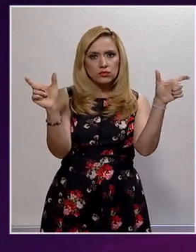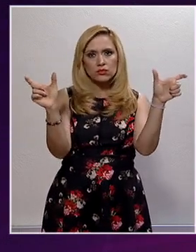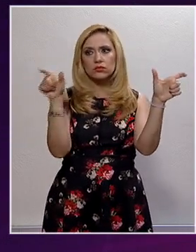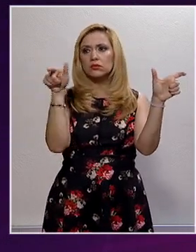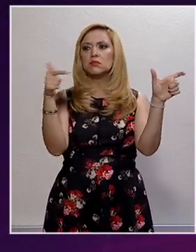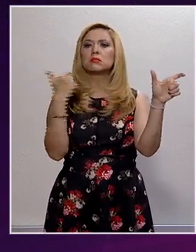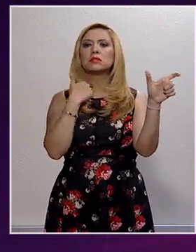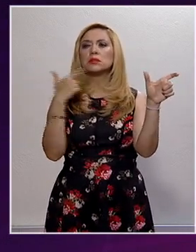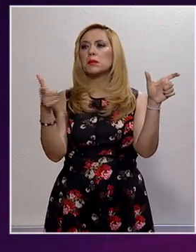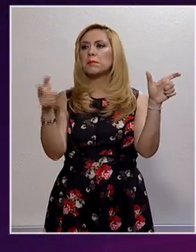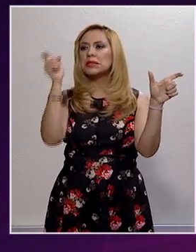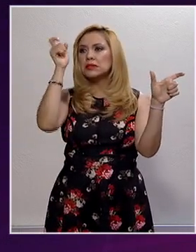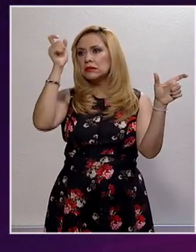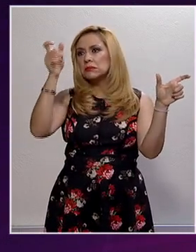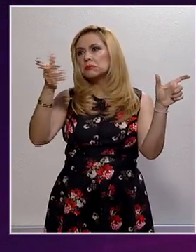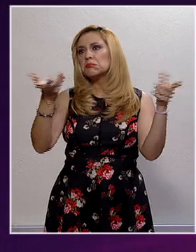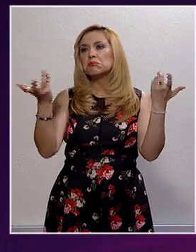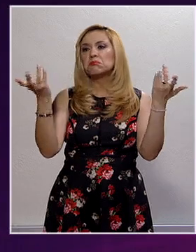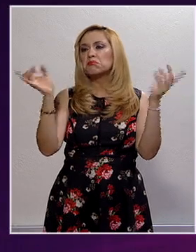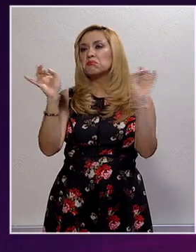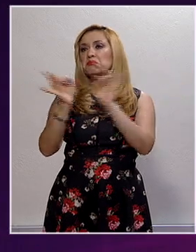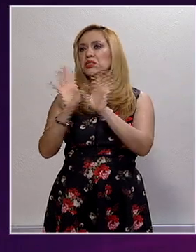término feminicidio. Pero digamos que